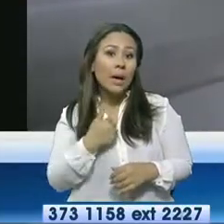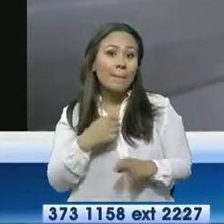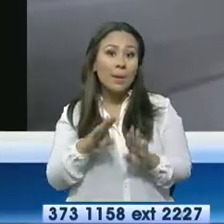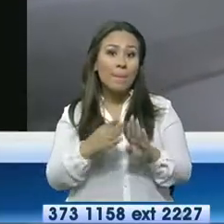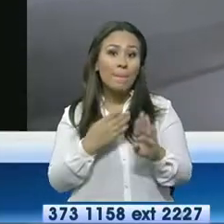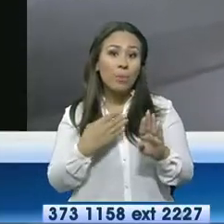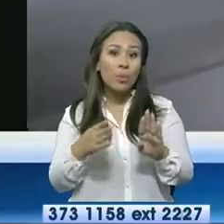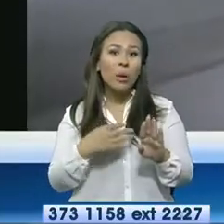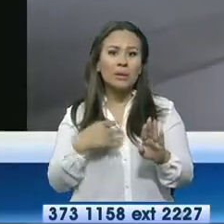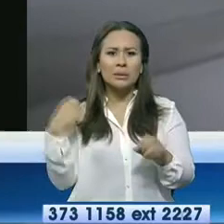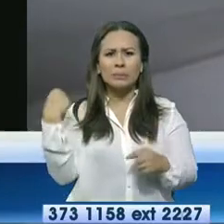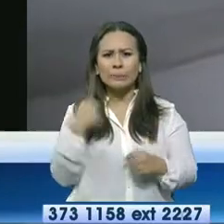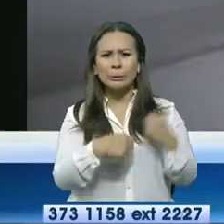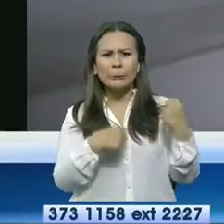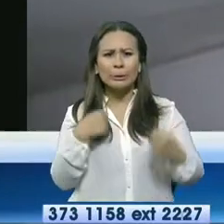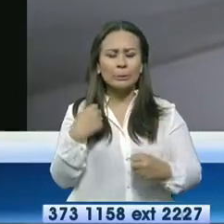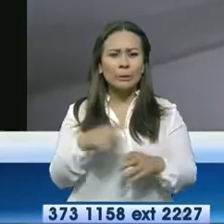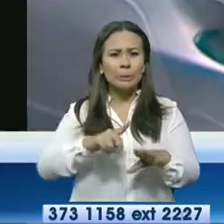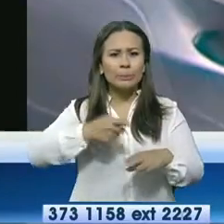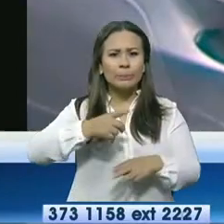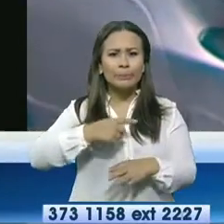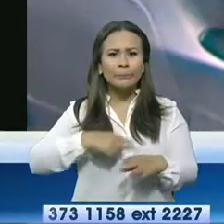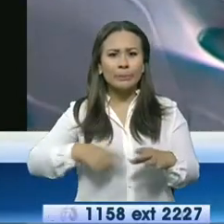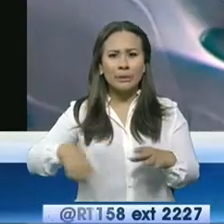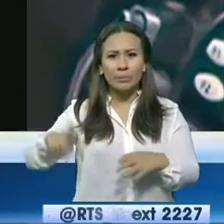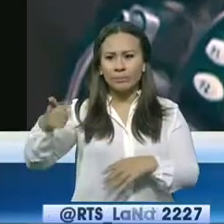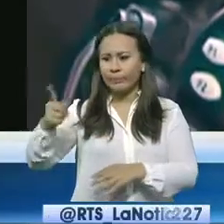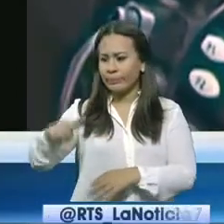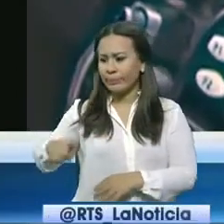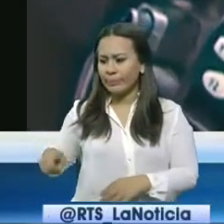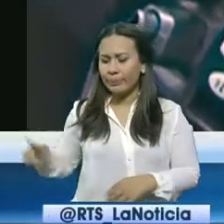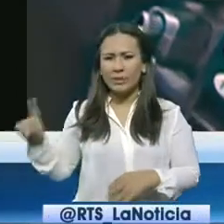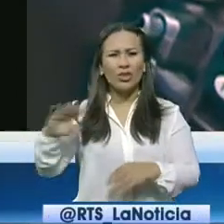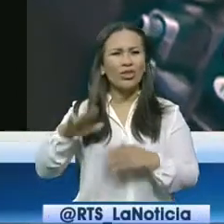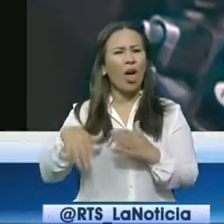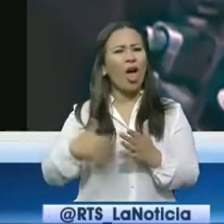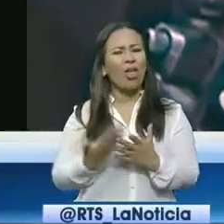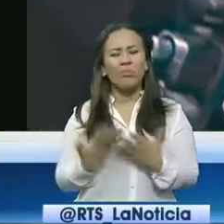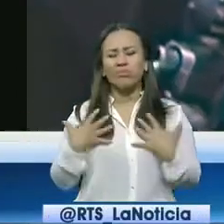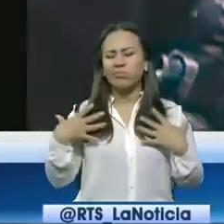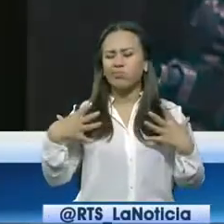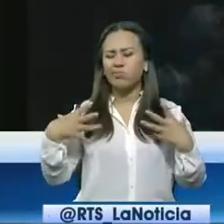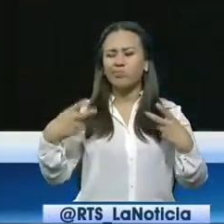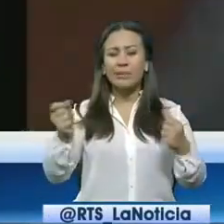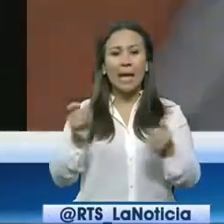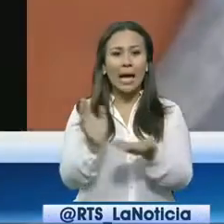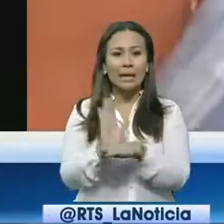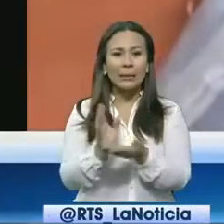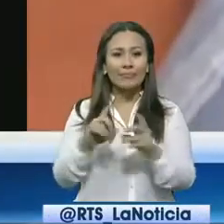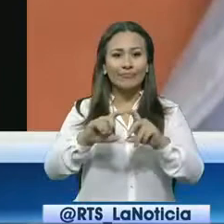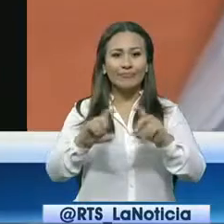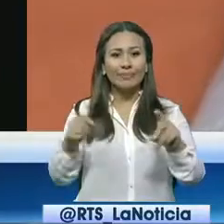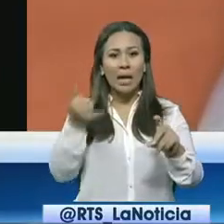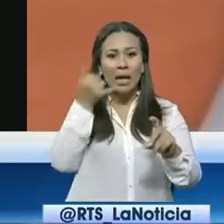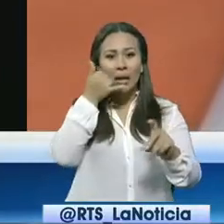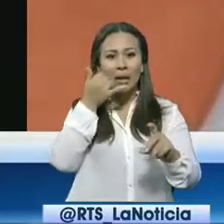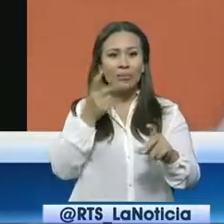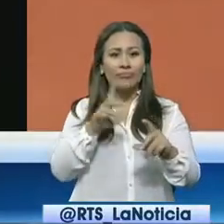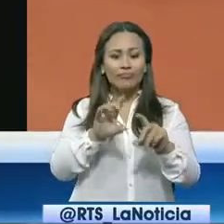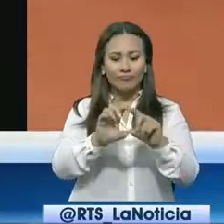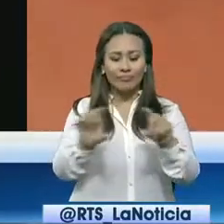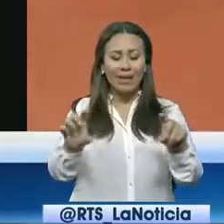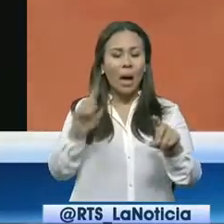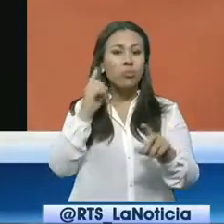la desbarataban, la secreta, la parte del volante, la radio. Me secuestraron prácticamente por una